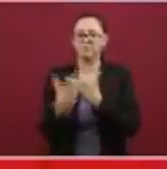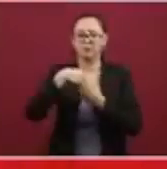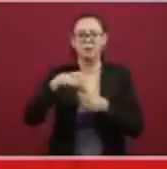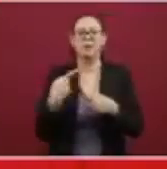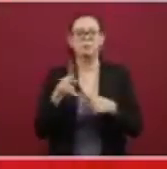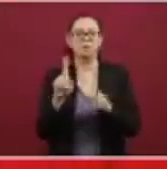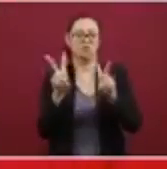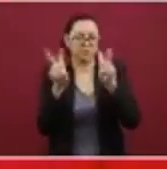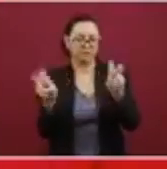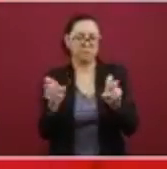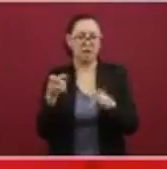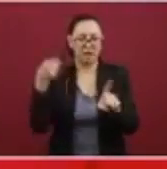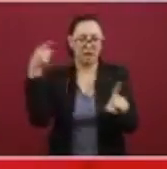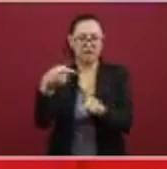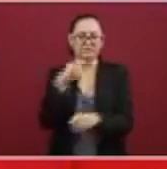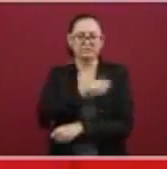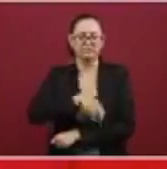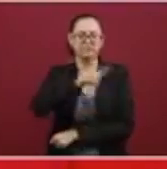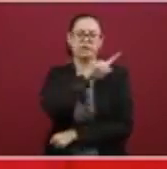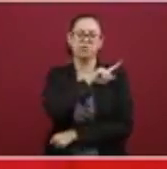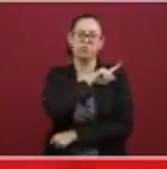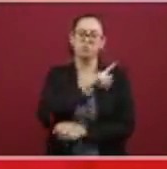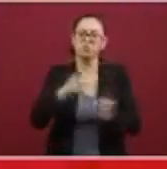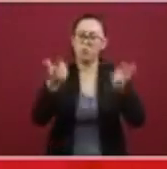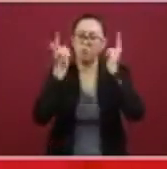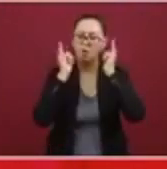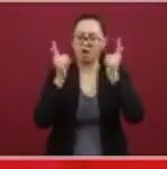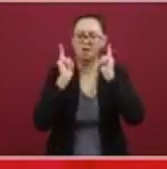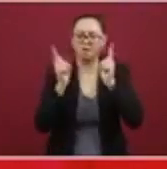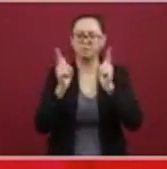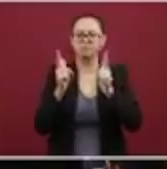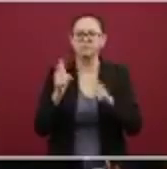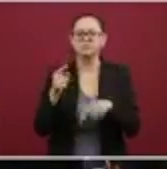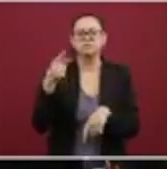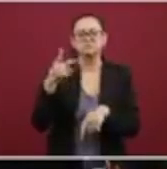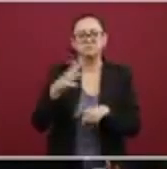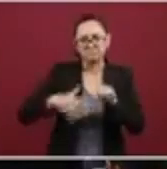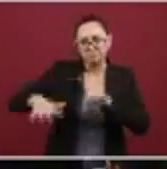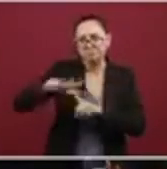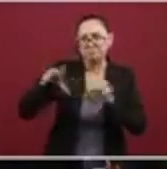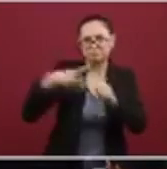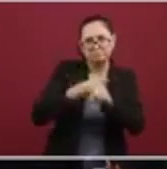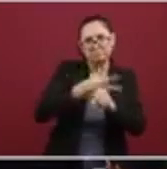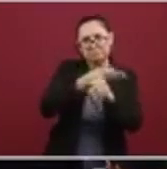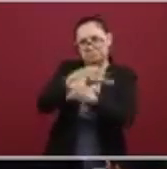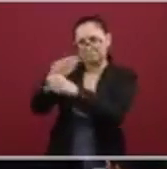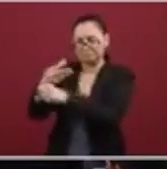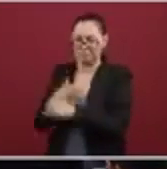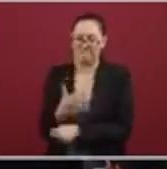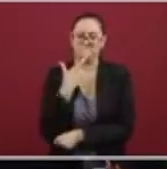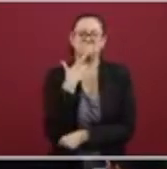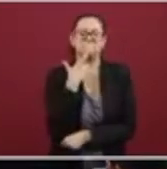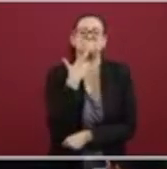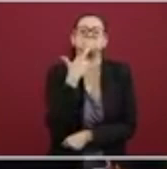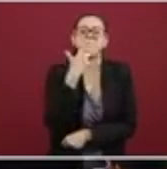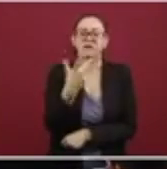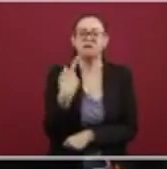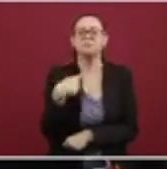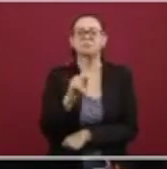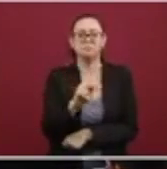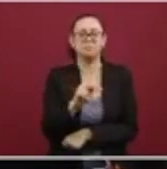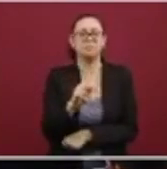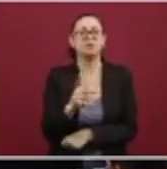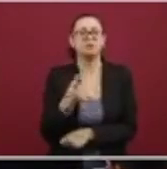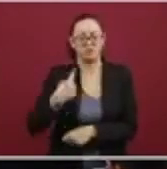nos gustaría que se apostara porque tuviéramos mejores condiciones, pero sobre todo que crea en nosotros